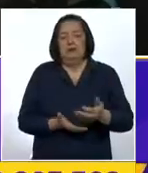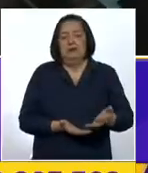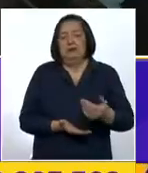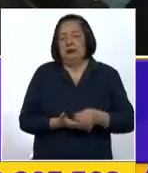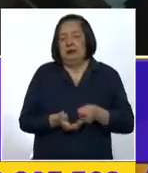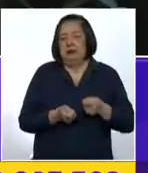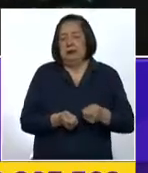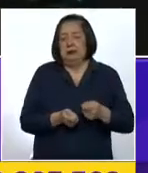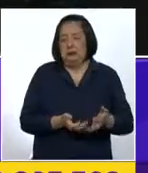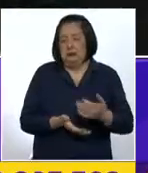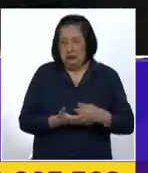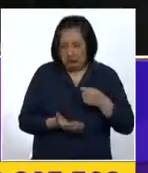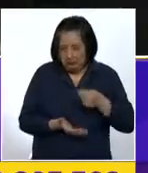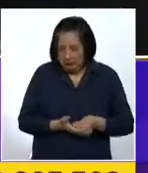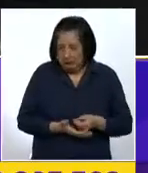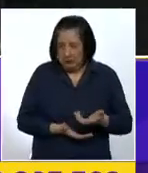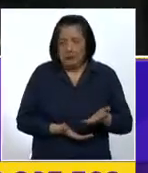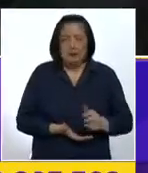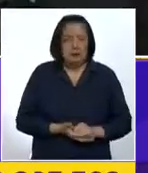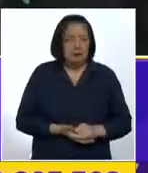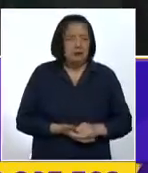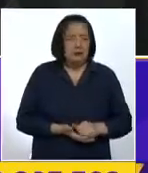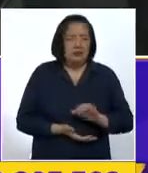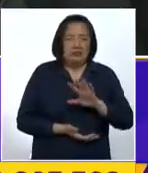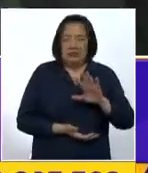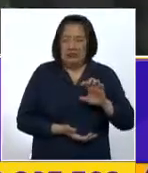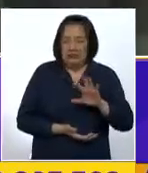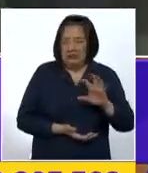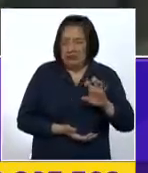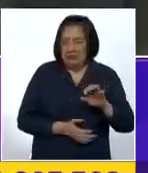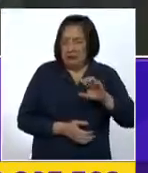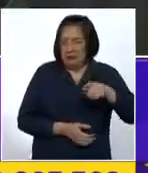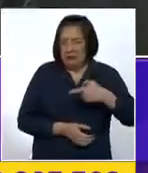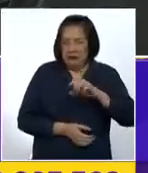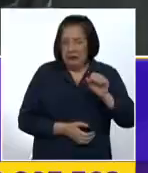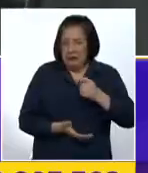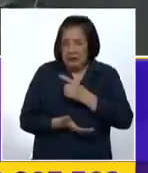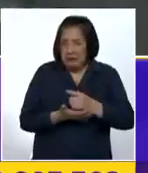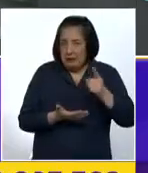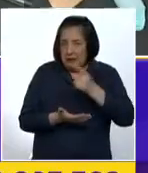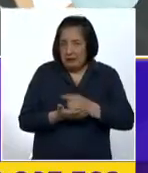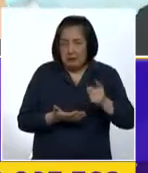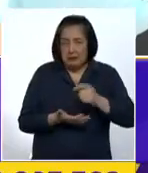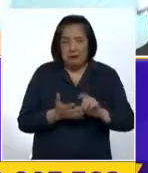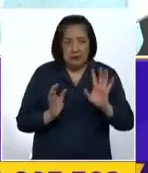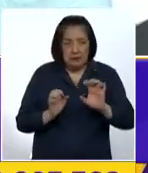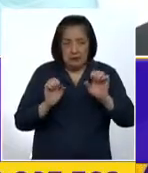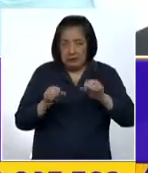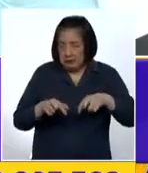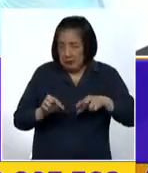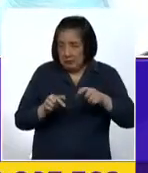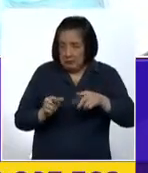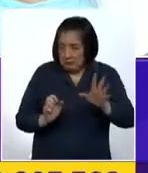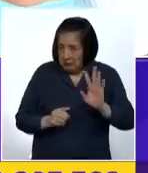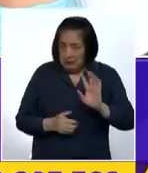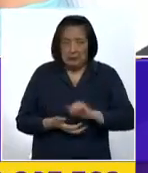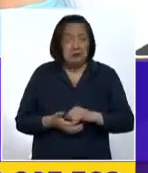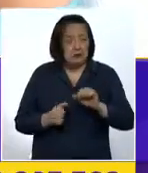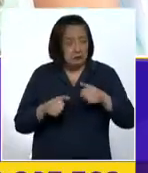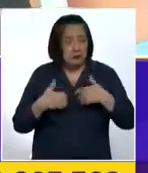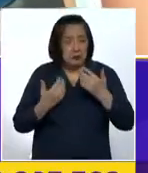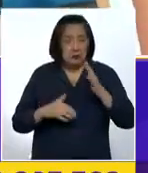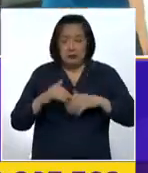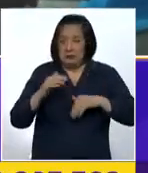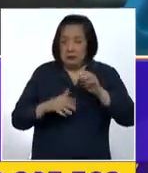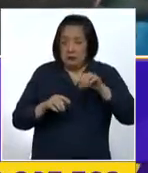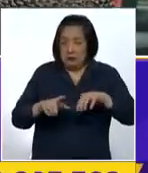de extorsión, un pago de por lo menos, piden de 500 a 1000 soles semanales para que le den permiso o le autoricen que puedan